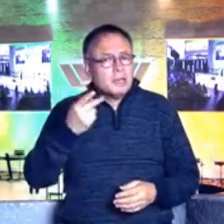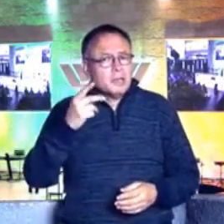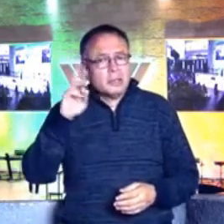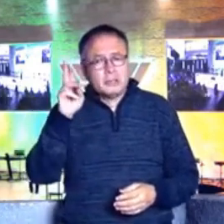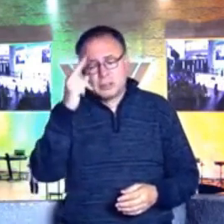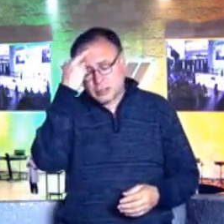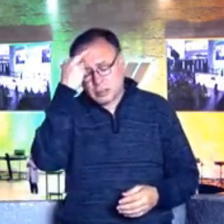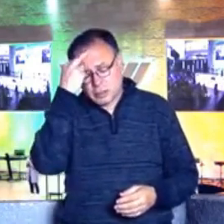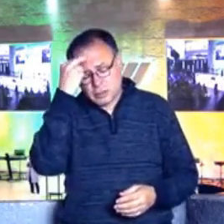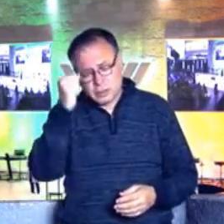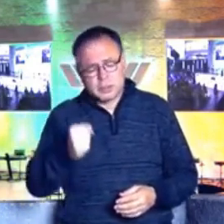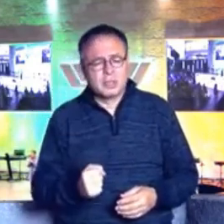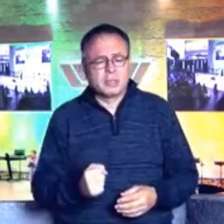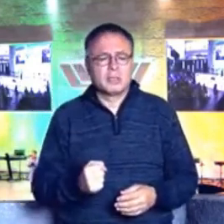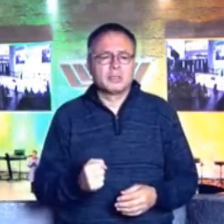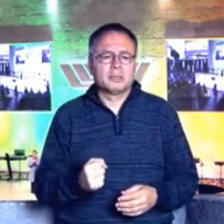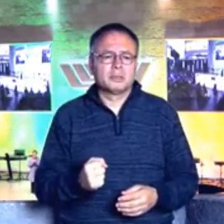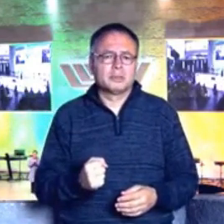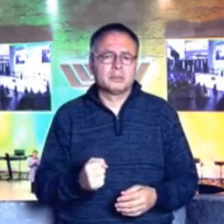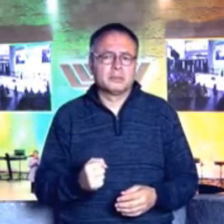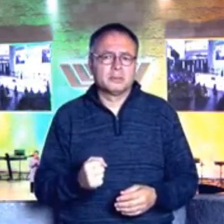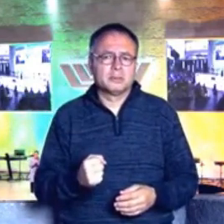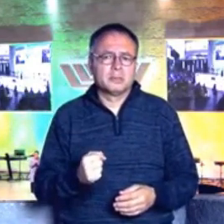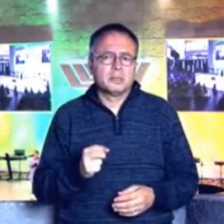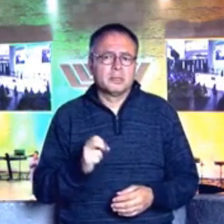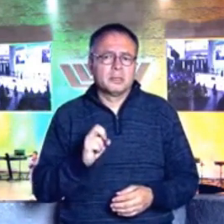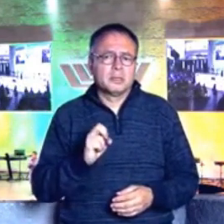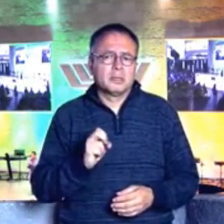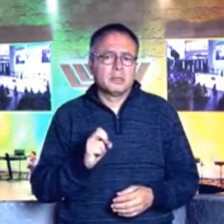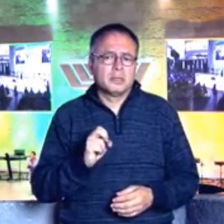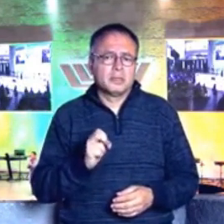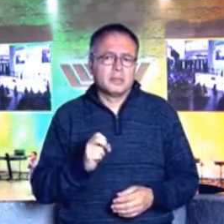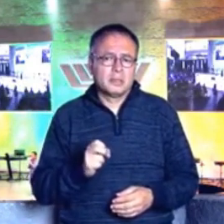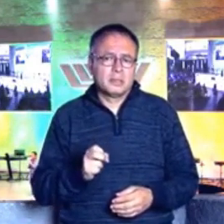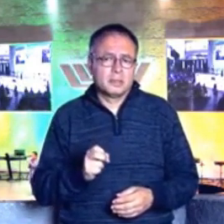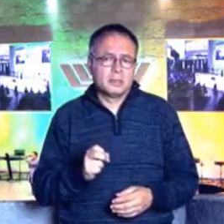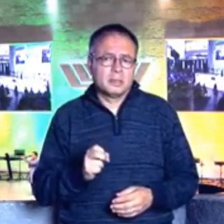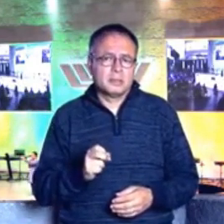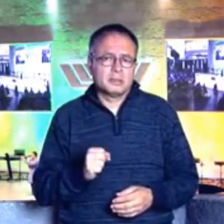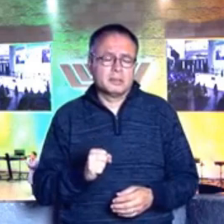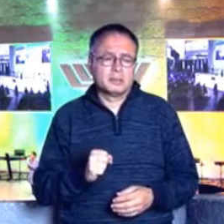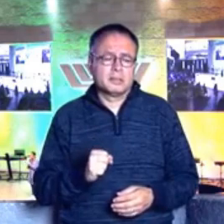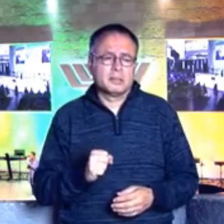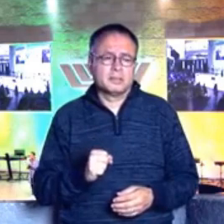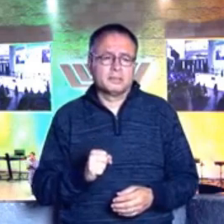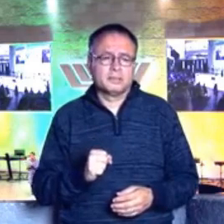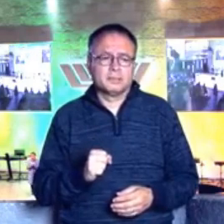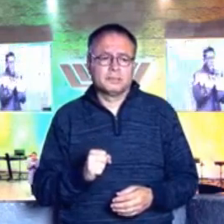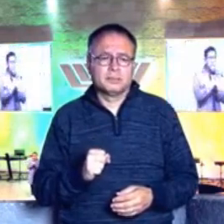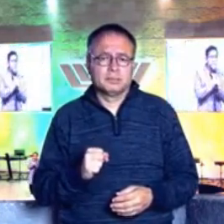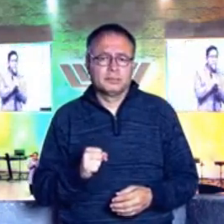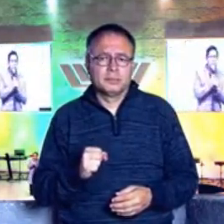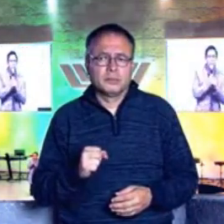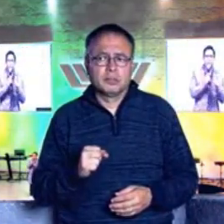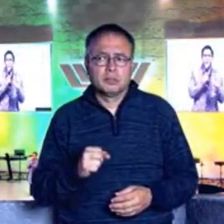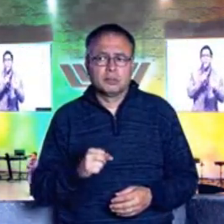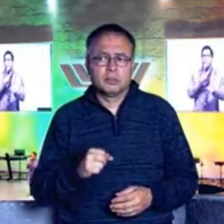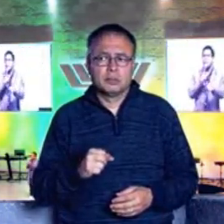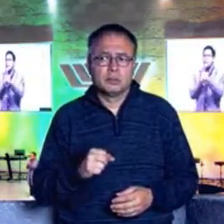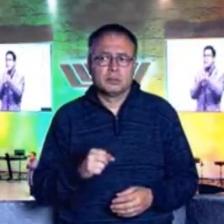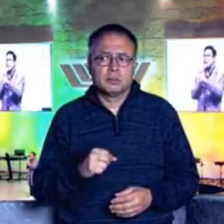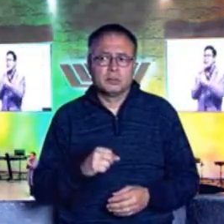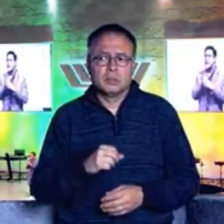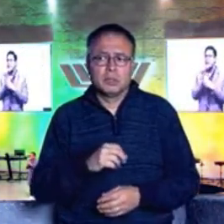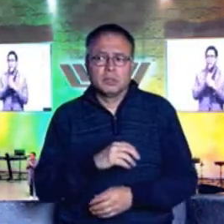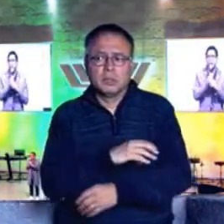seguimos con la jornada de presión arterial eh Para toma de presión arterial gratuita aquí en Explanada nuestros amigos de jóvenes con propósito